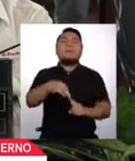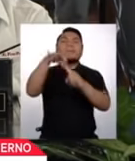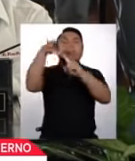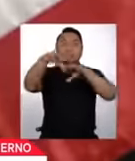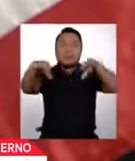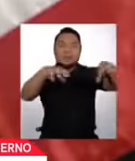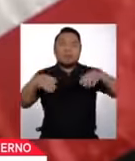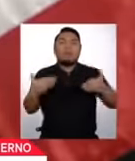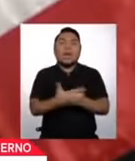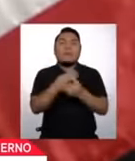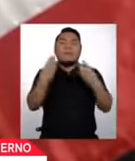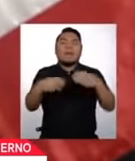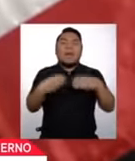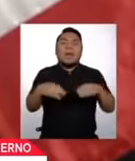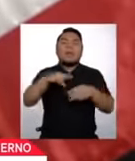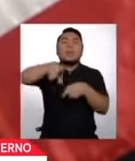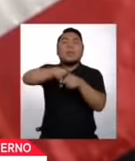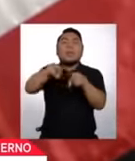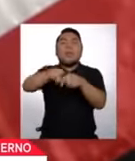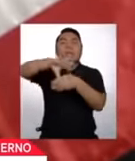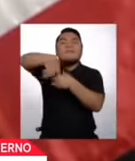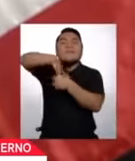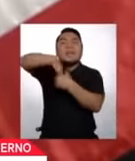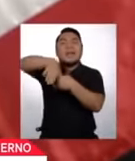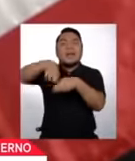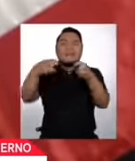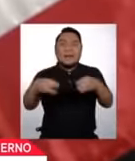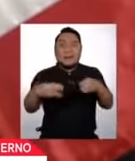estos nuevos mercados itinerantes, sino también